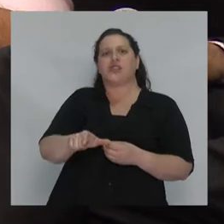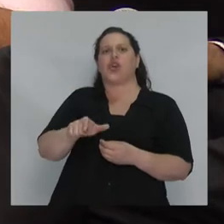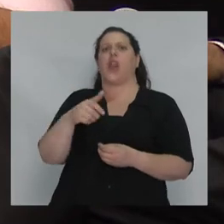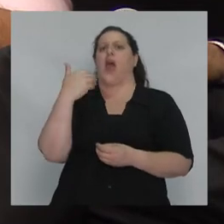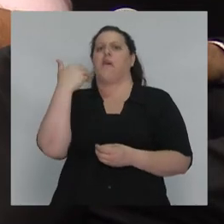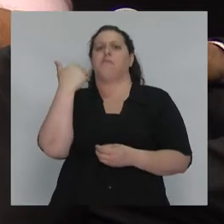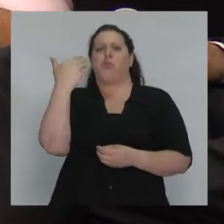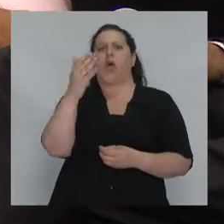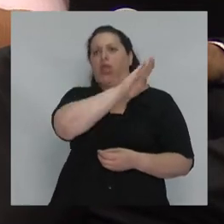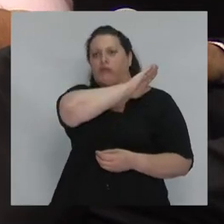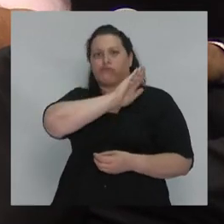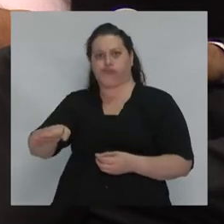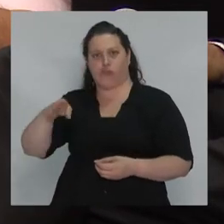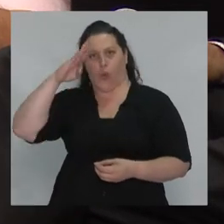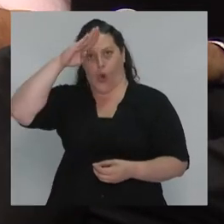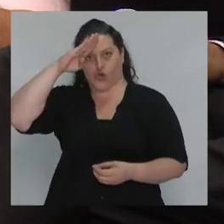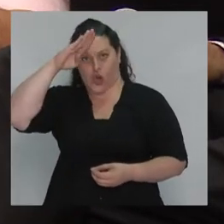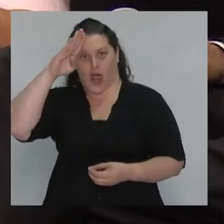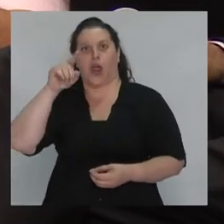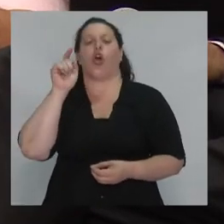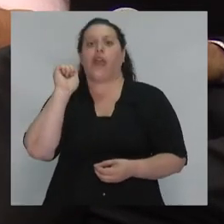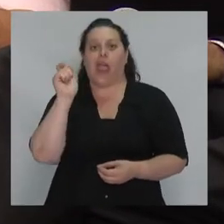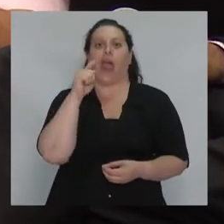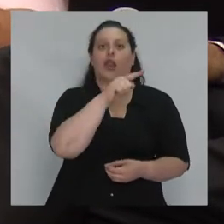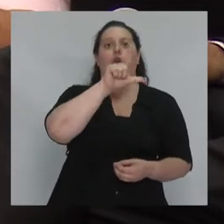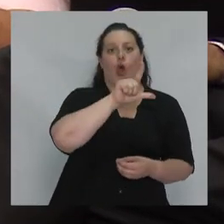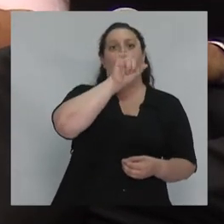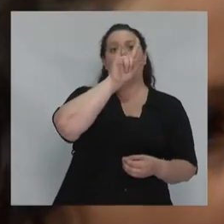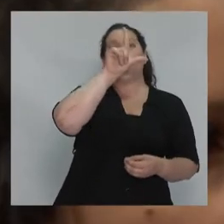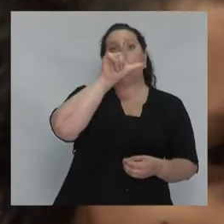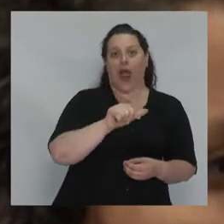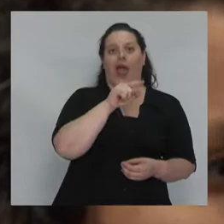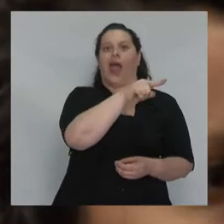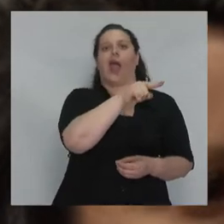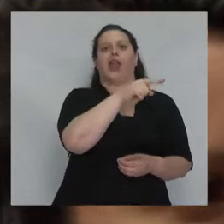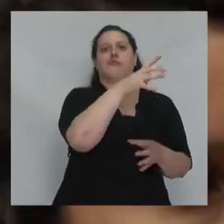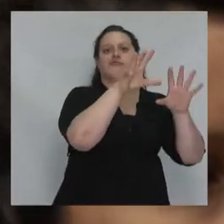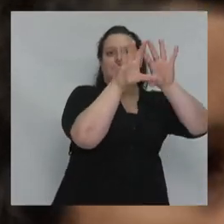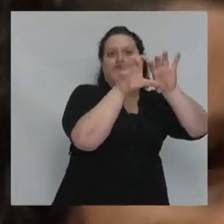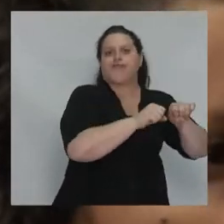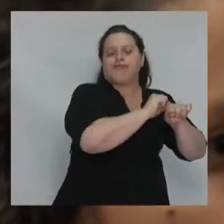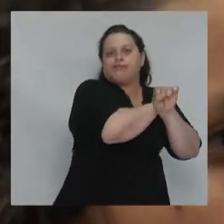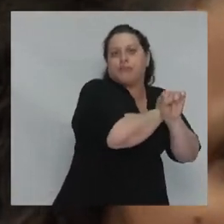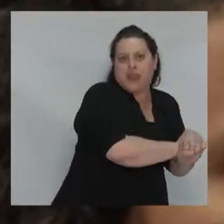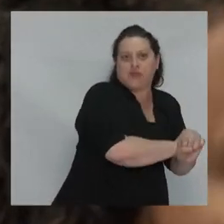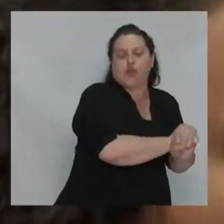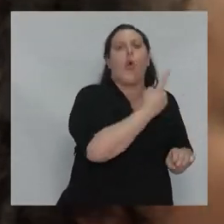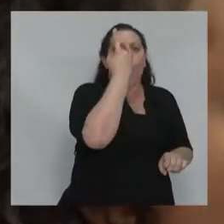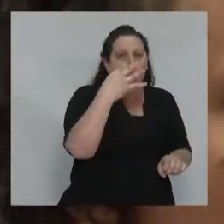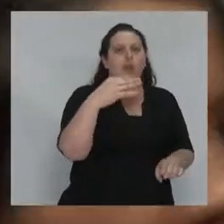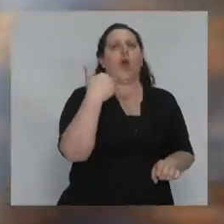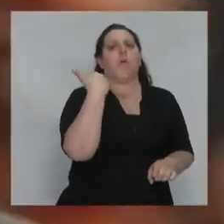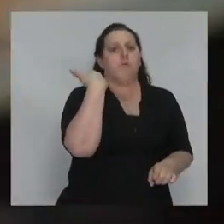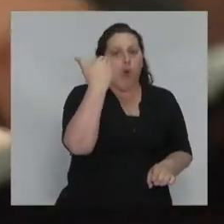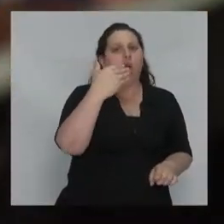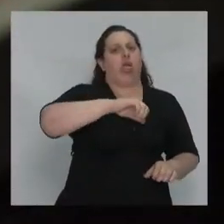a Bolsonaro lo amarraron, que era Lula. El único que podía realmente ganar las